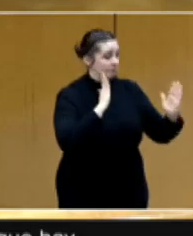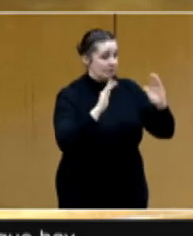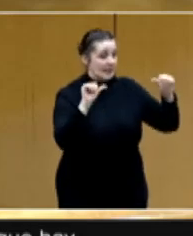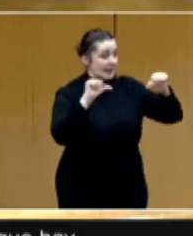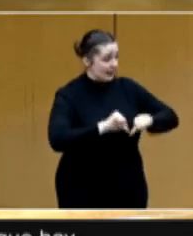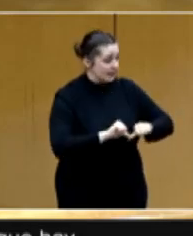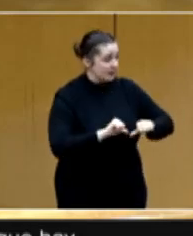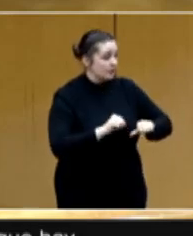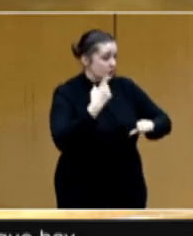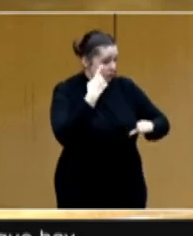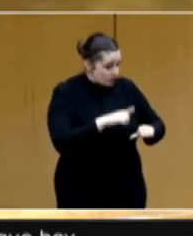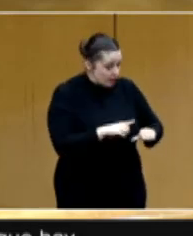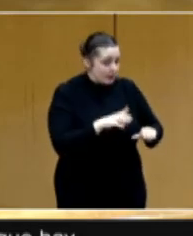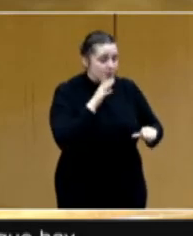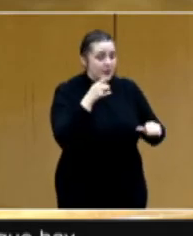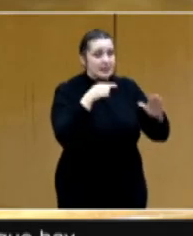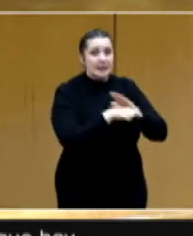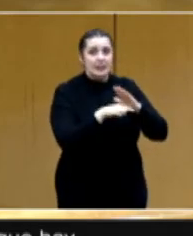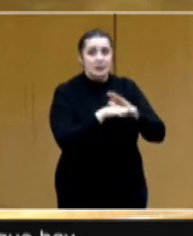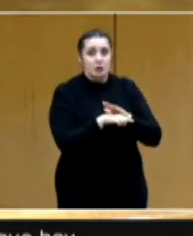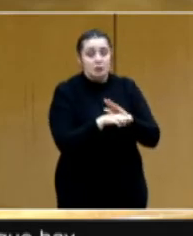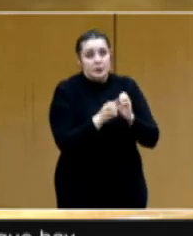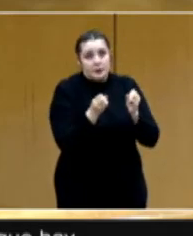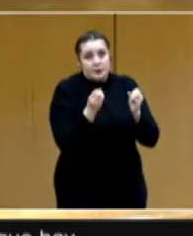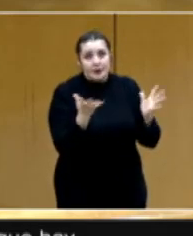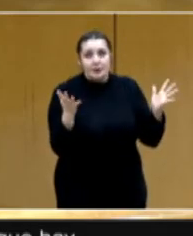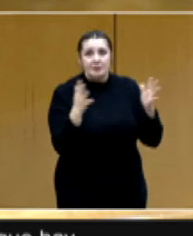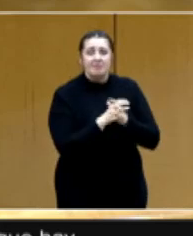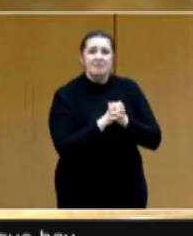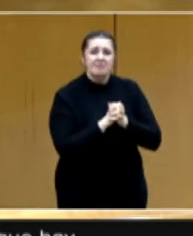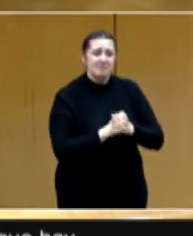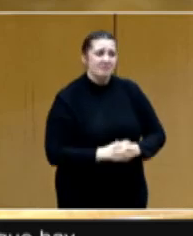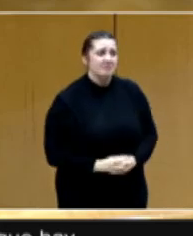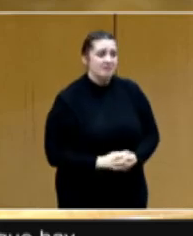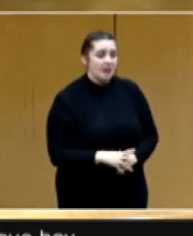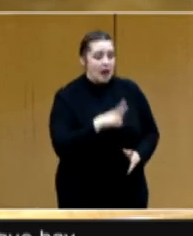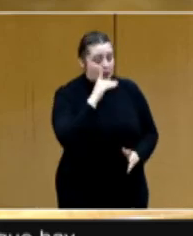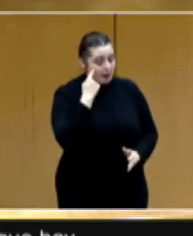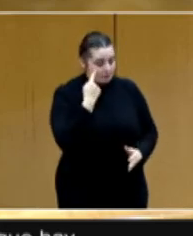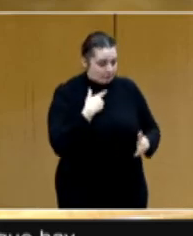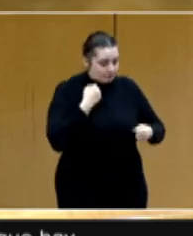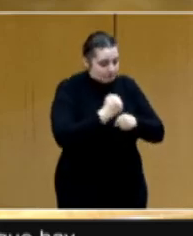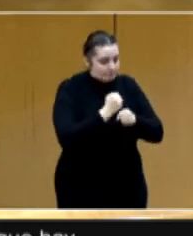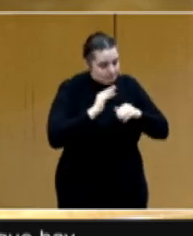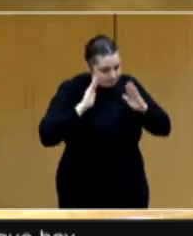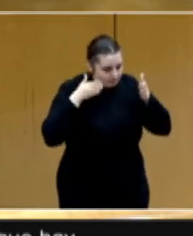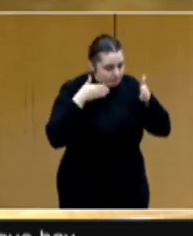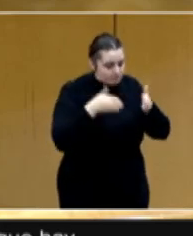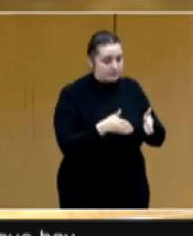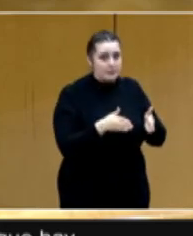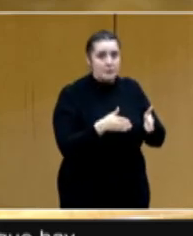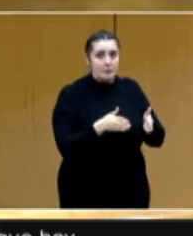la gestión en la gestión presupuestaria Pero bueno en ello estamos y vamos y yo